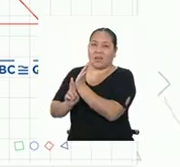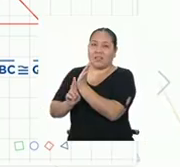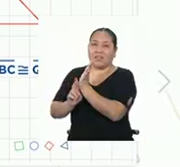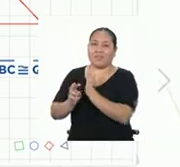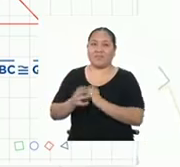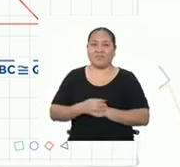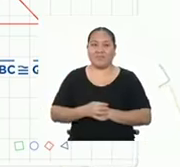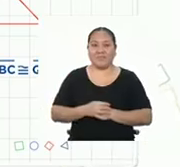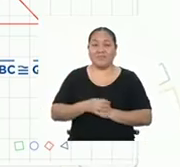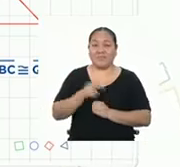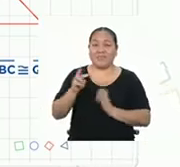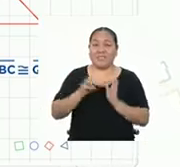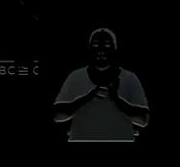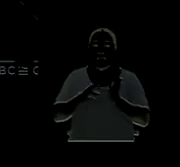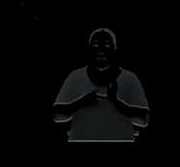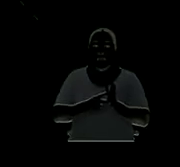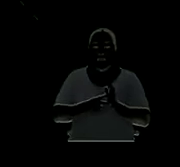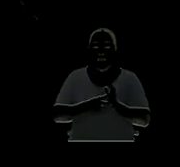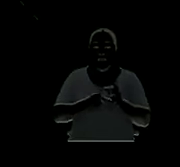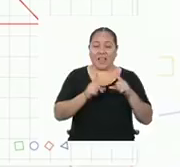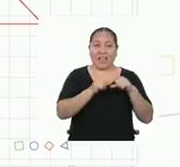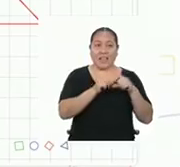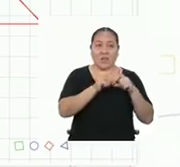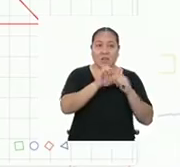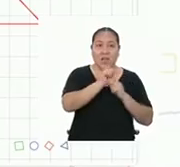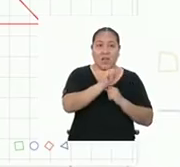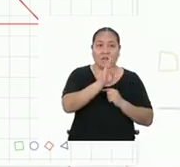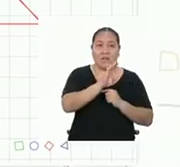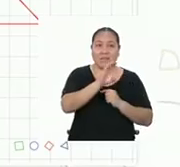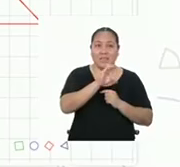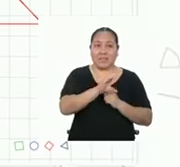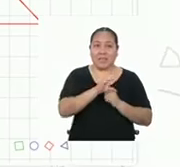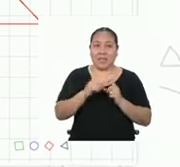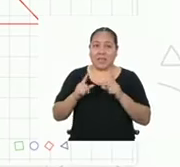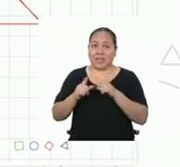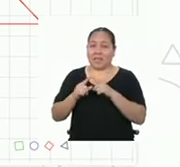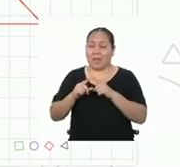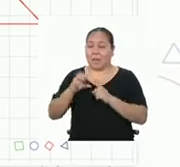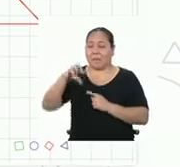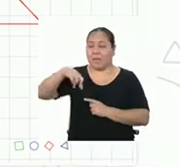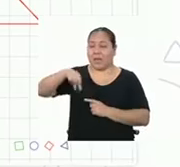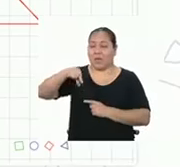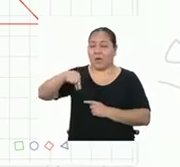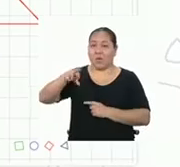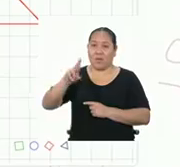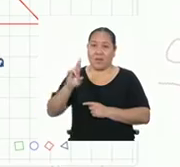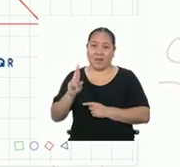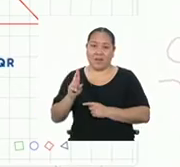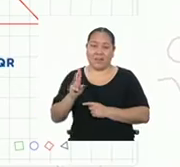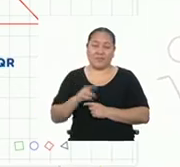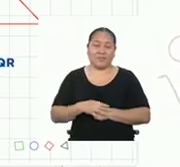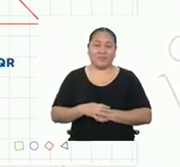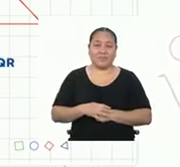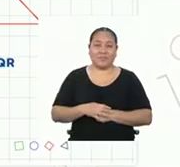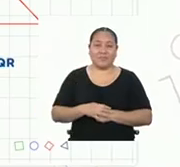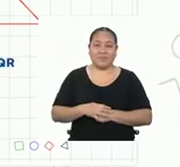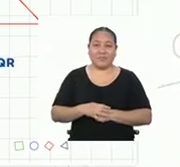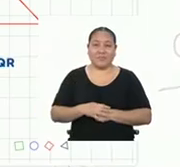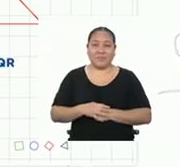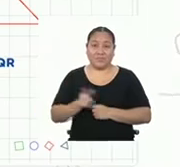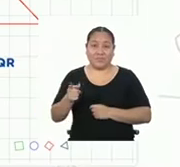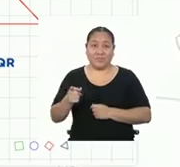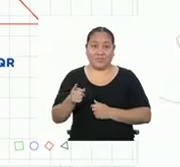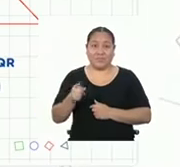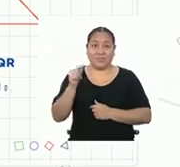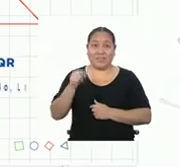Y así concluimos que el triángulo ABC es congruente al triángulo PQR Y por